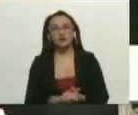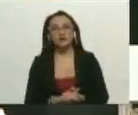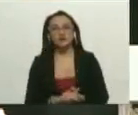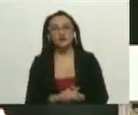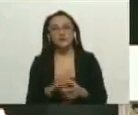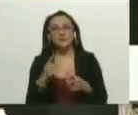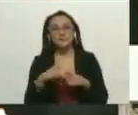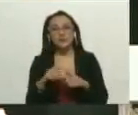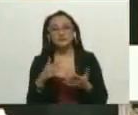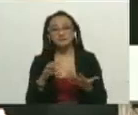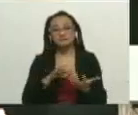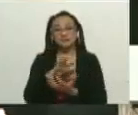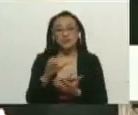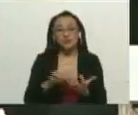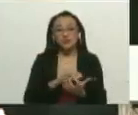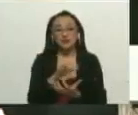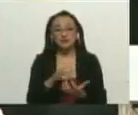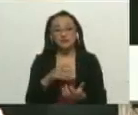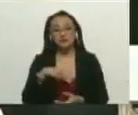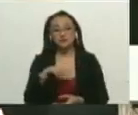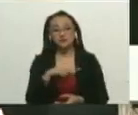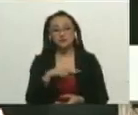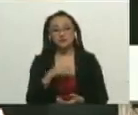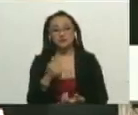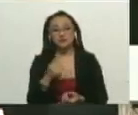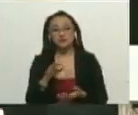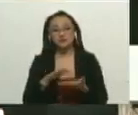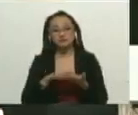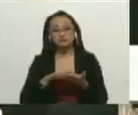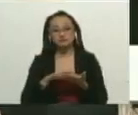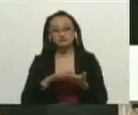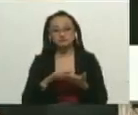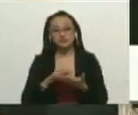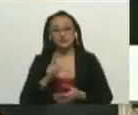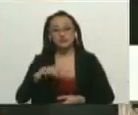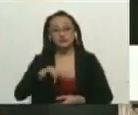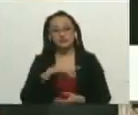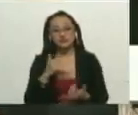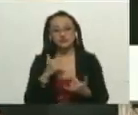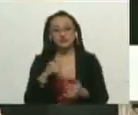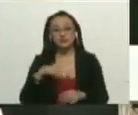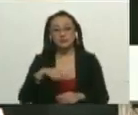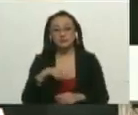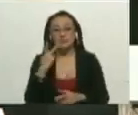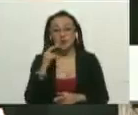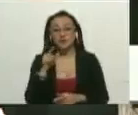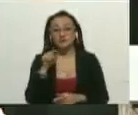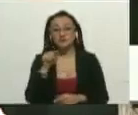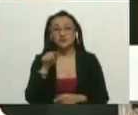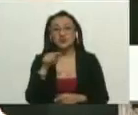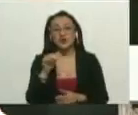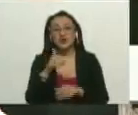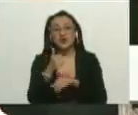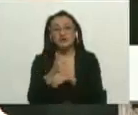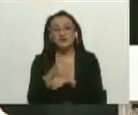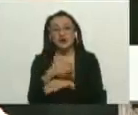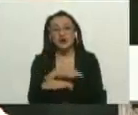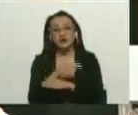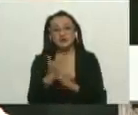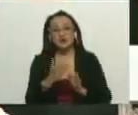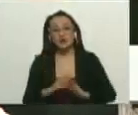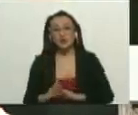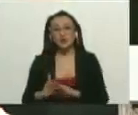todas esas dificultades, nosotros nos tenemos que sobreponer. Por eso que hermanos y hermanas, jefes de calle, de